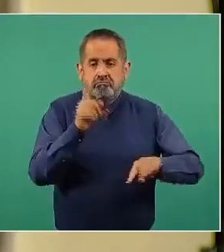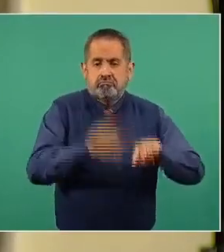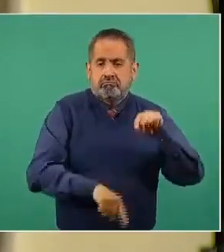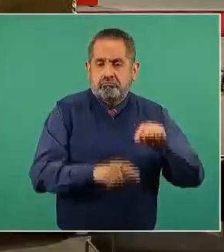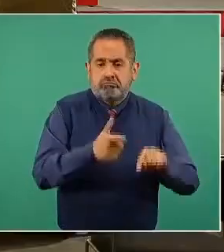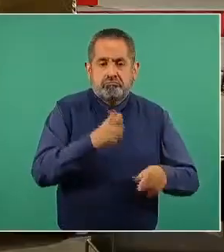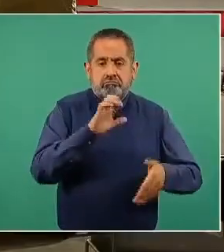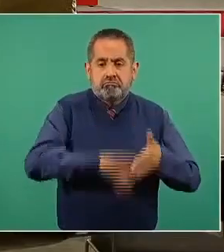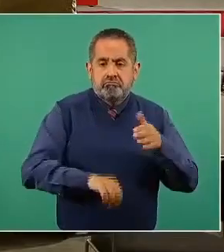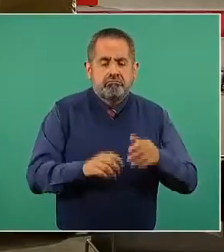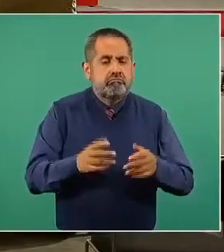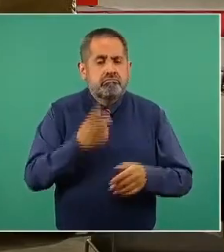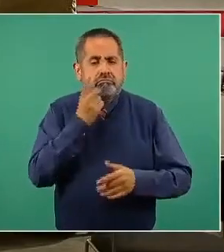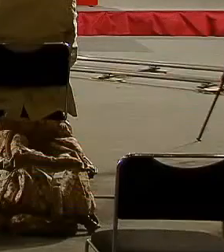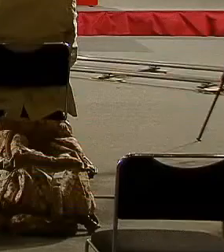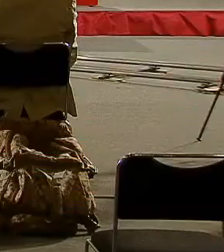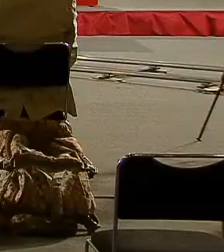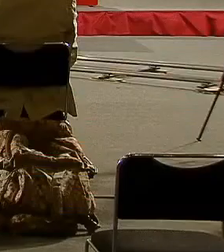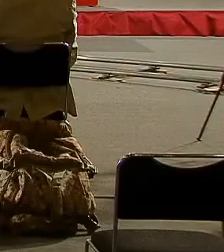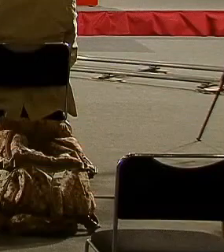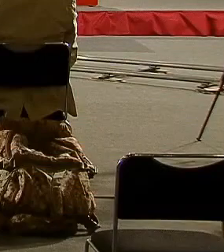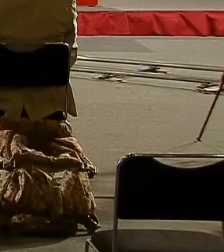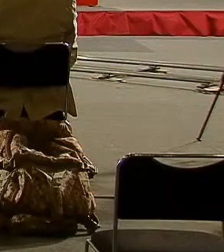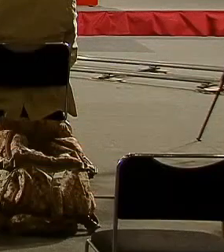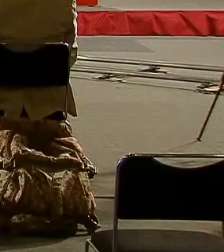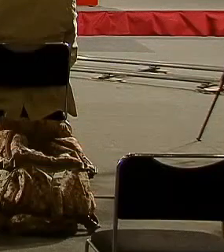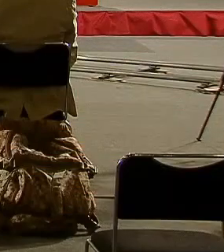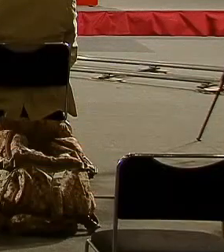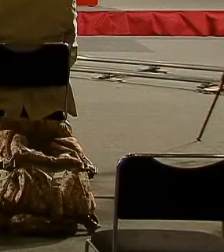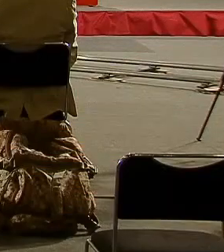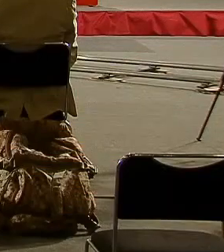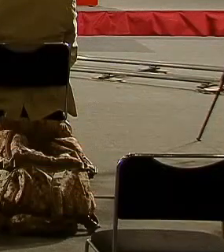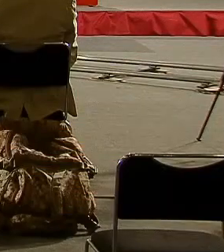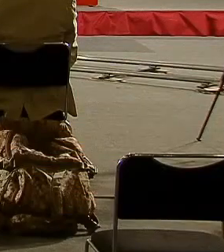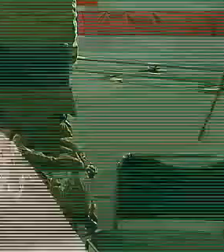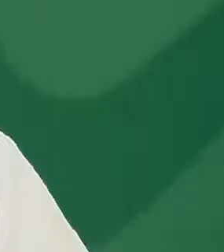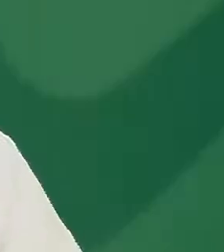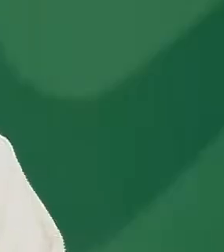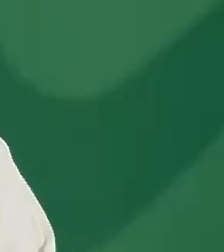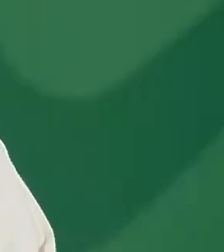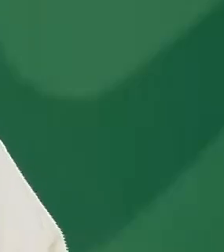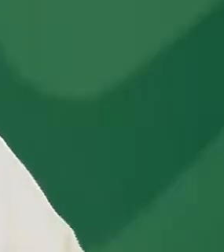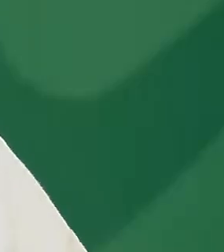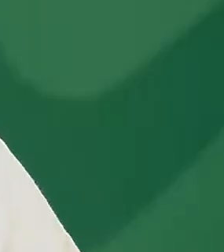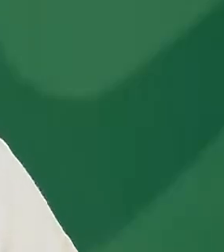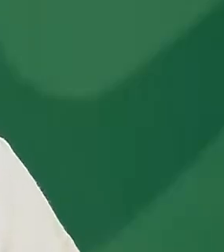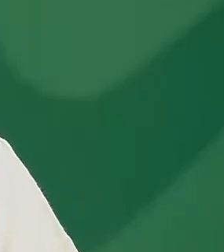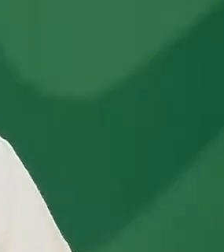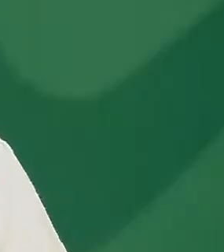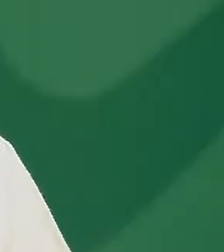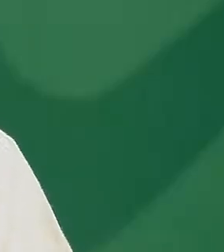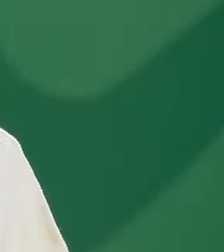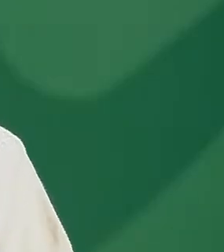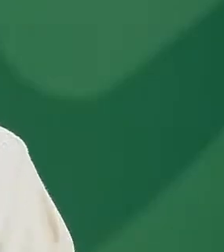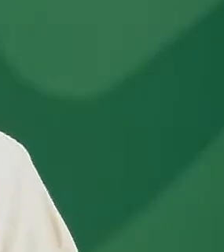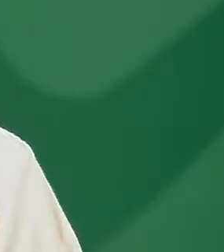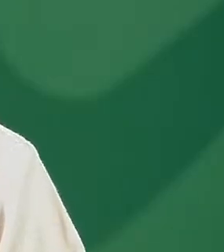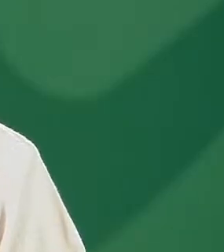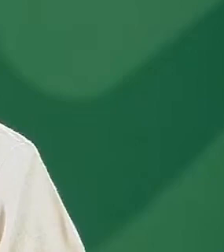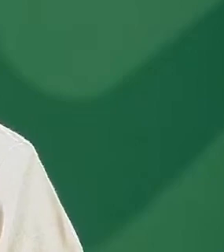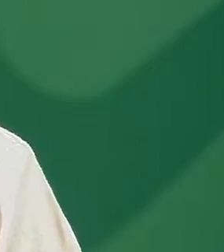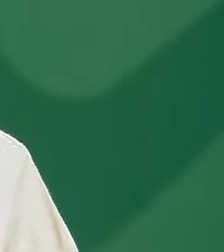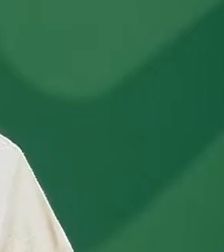día? Gracias. Pues le damos un mensaje general, desde luego no es competencia de la Secretaría de Salud interferir sobre los